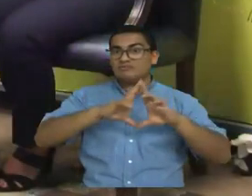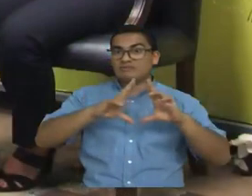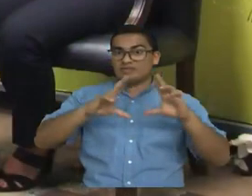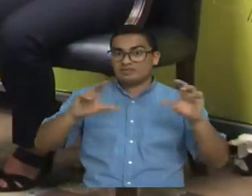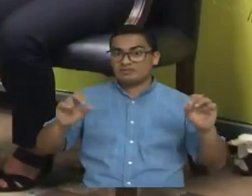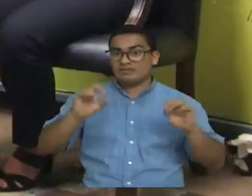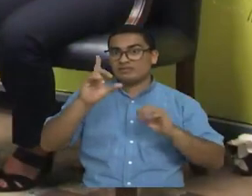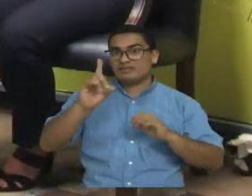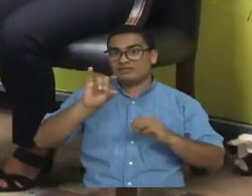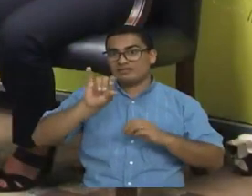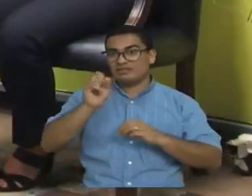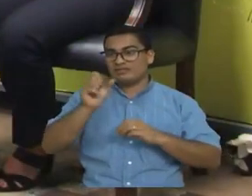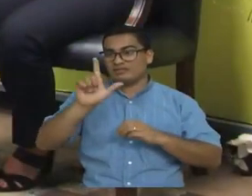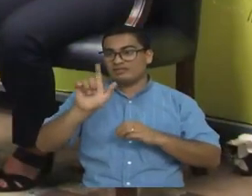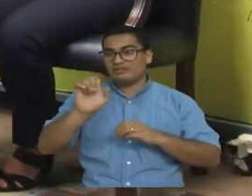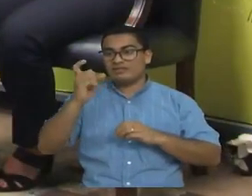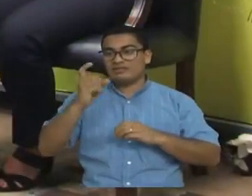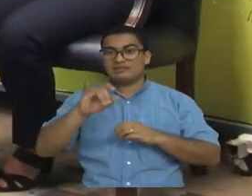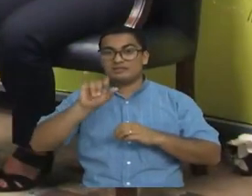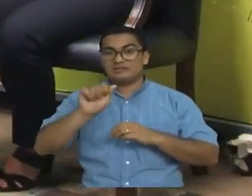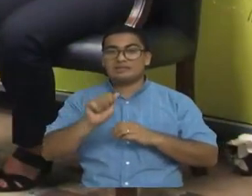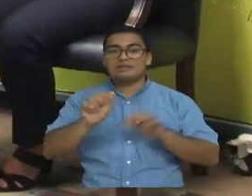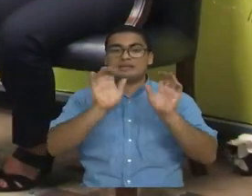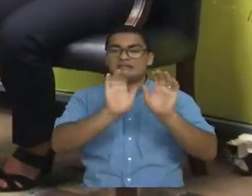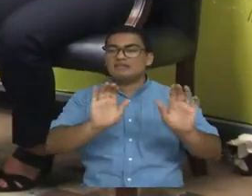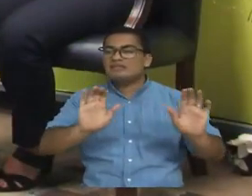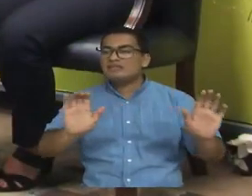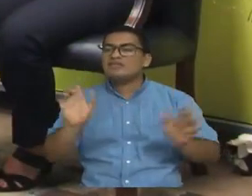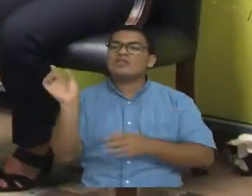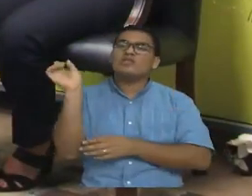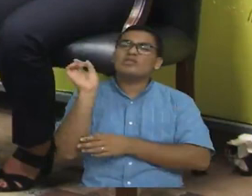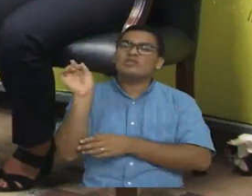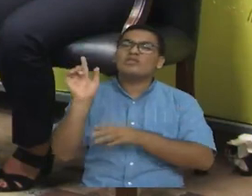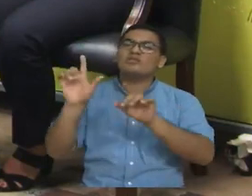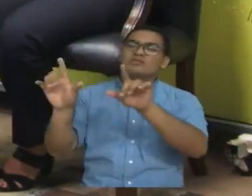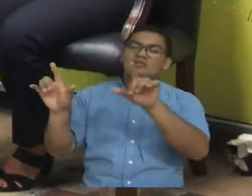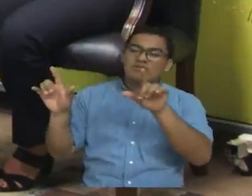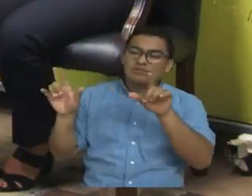Hay muchos casos de niños, ¿dónde se tratan? ¿Quién tiene que ser